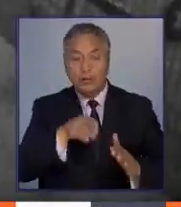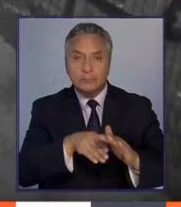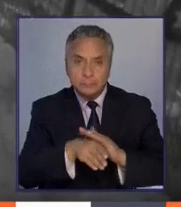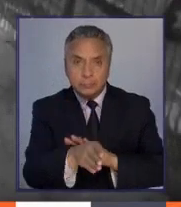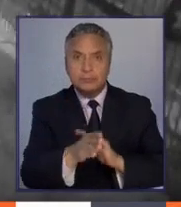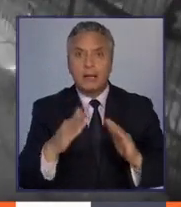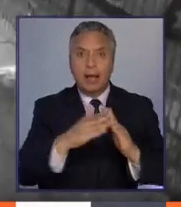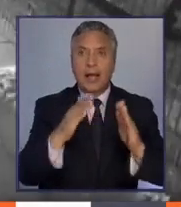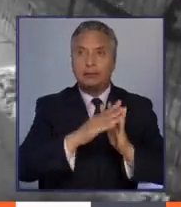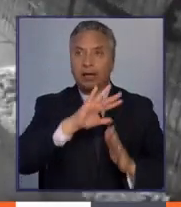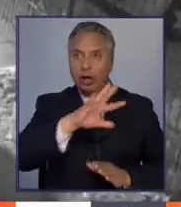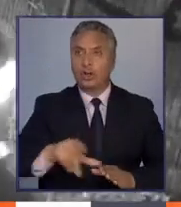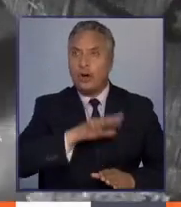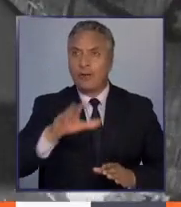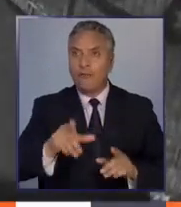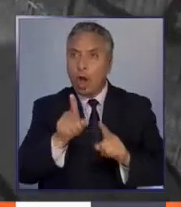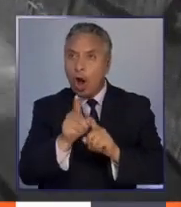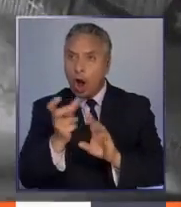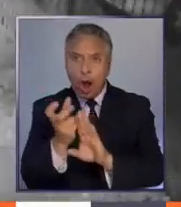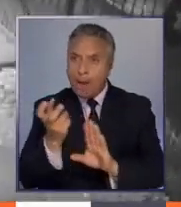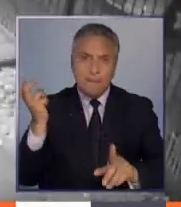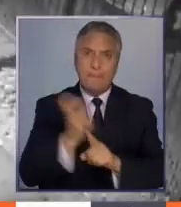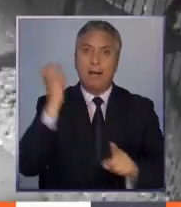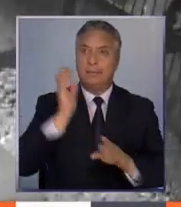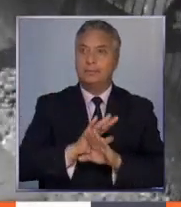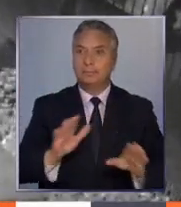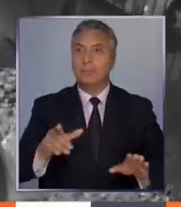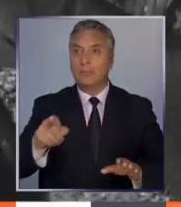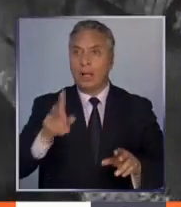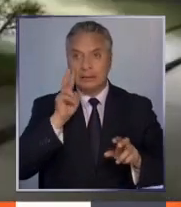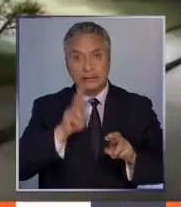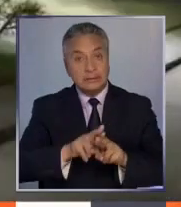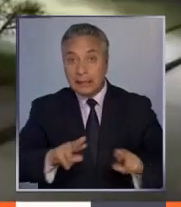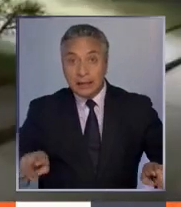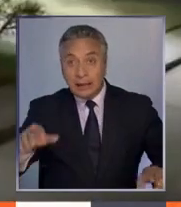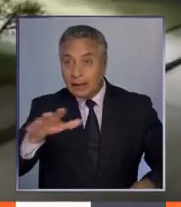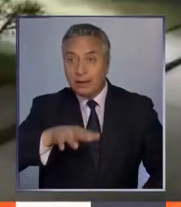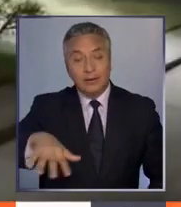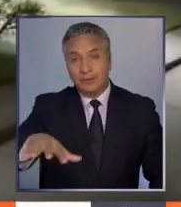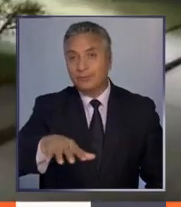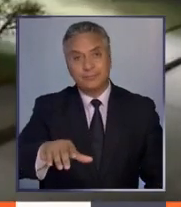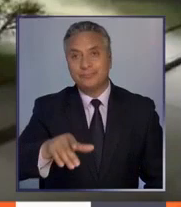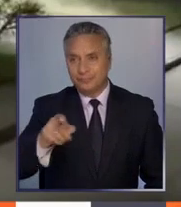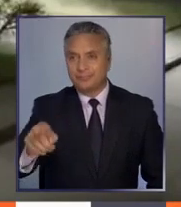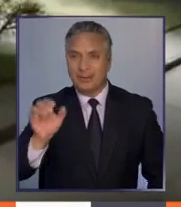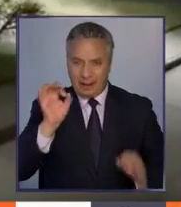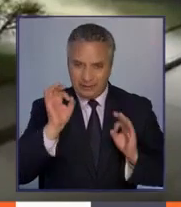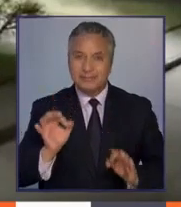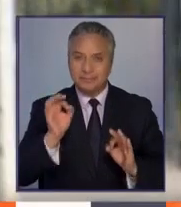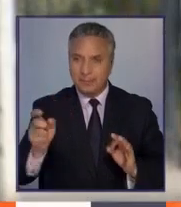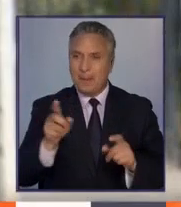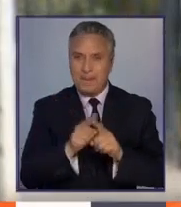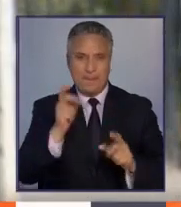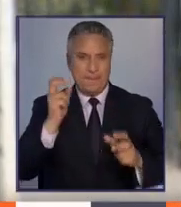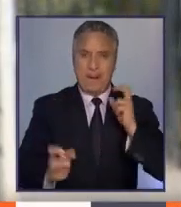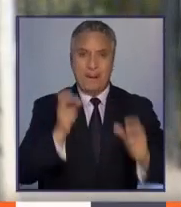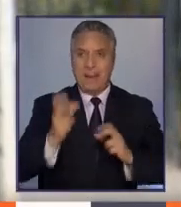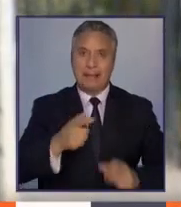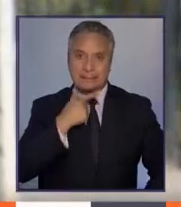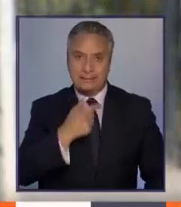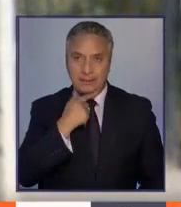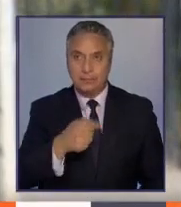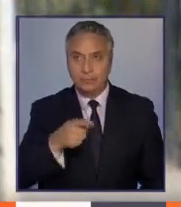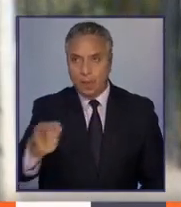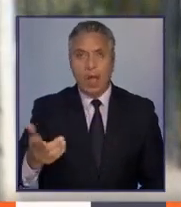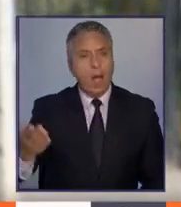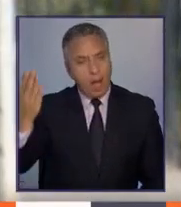robar, lanzazos, bandas que encontraron en la tranquilidad de este barrio el escenario perfecto para hacer de las suyas. Antes era mucho